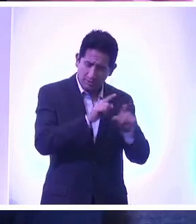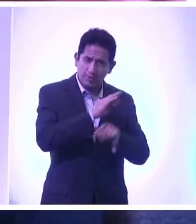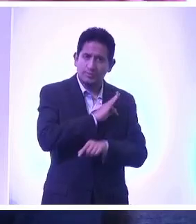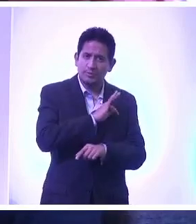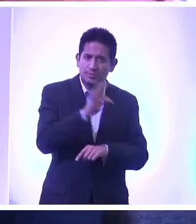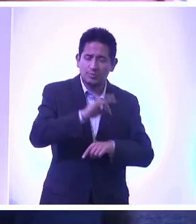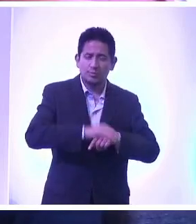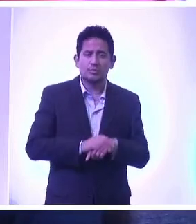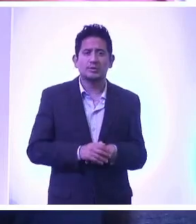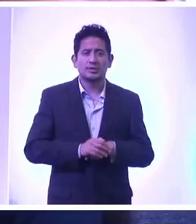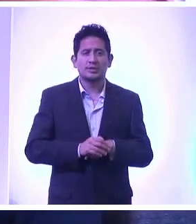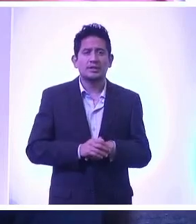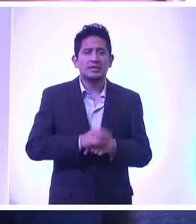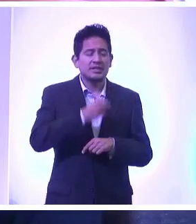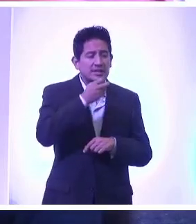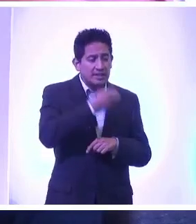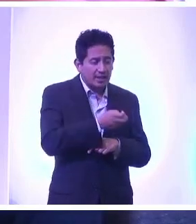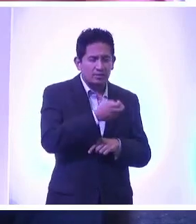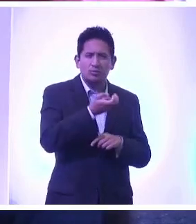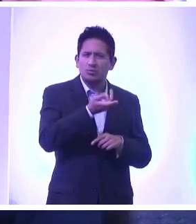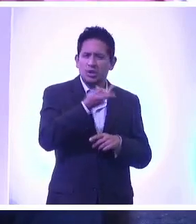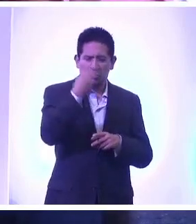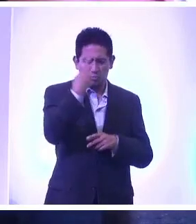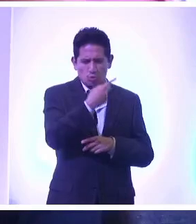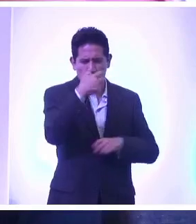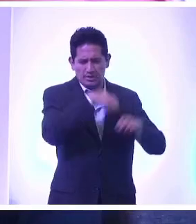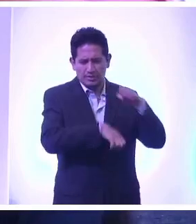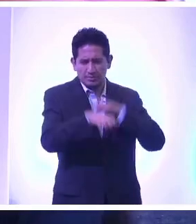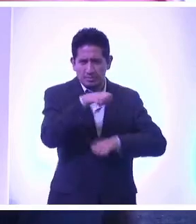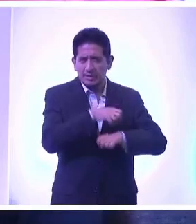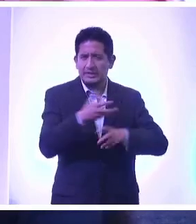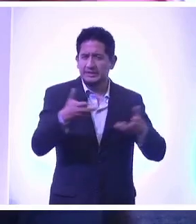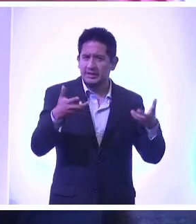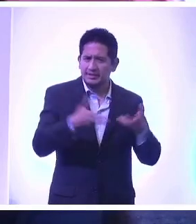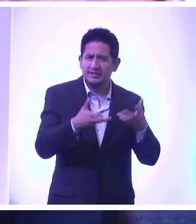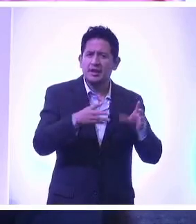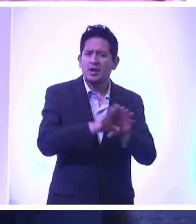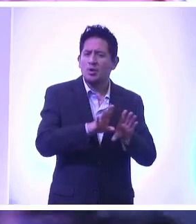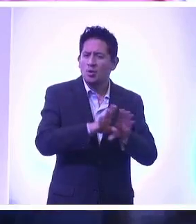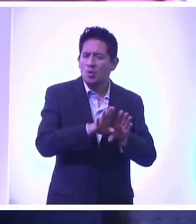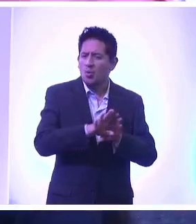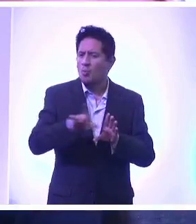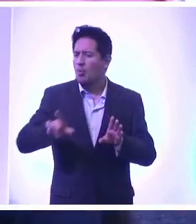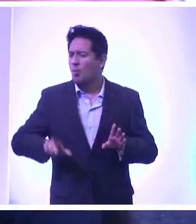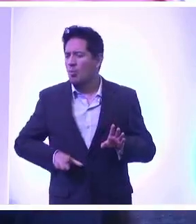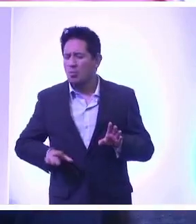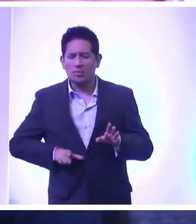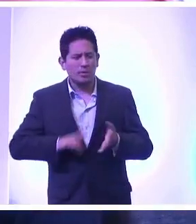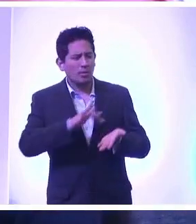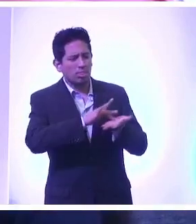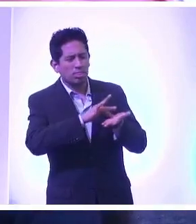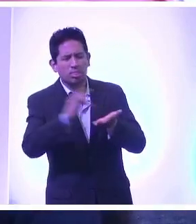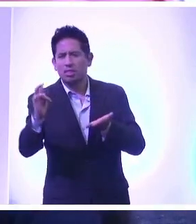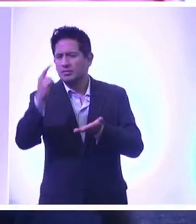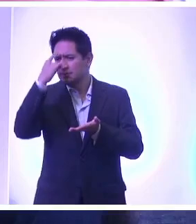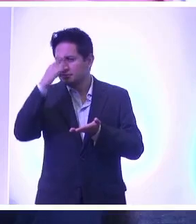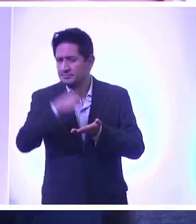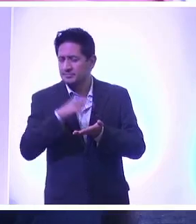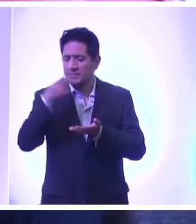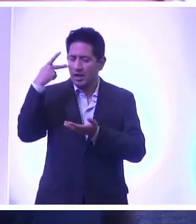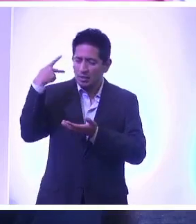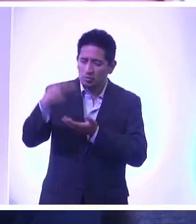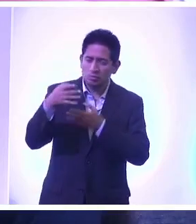llevarlas precisamente a los gobiernos pero en este caso el experto no soy yo así que voy a cederle primero el uso